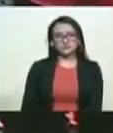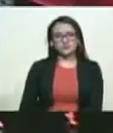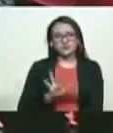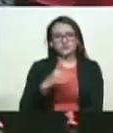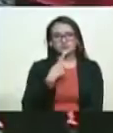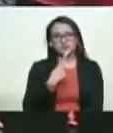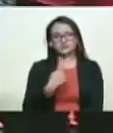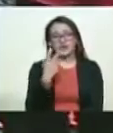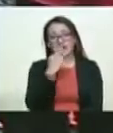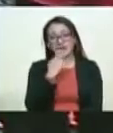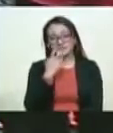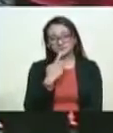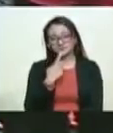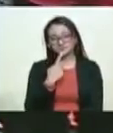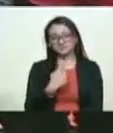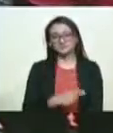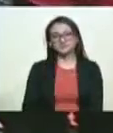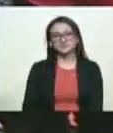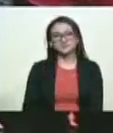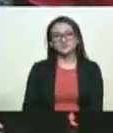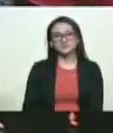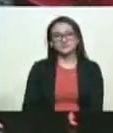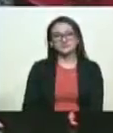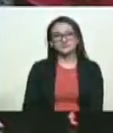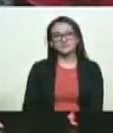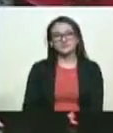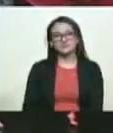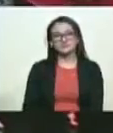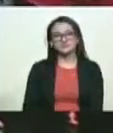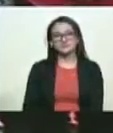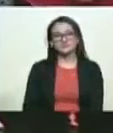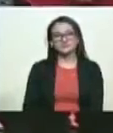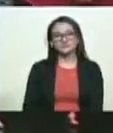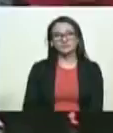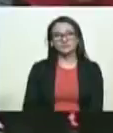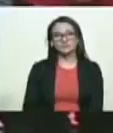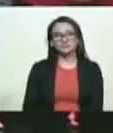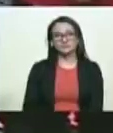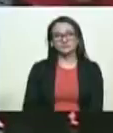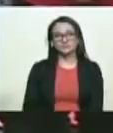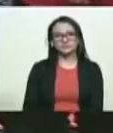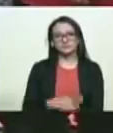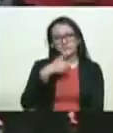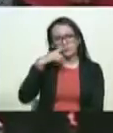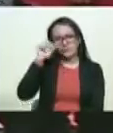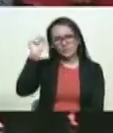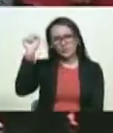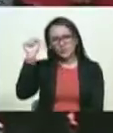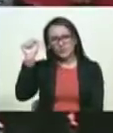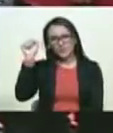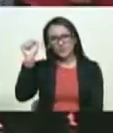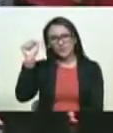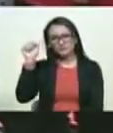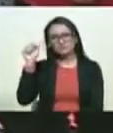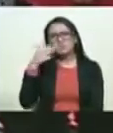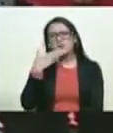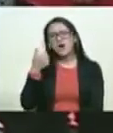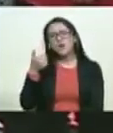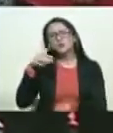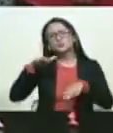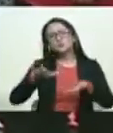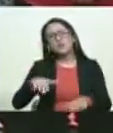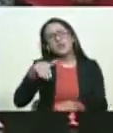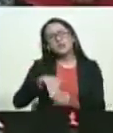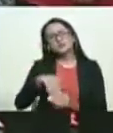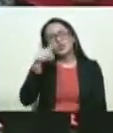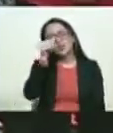pronuncia en inglés matthew rock más duro suspenden las elecciones